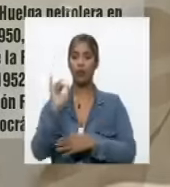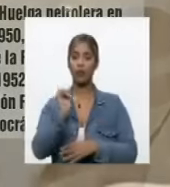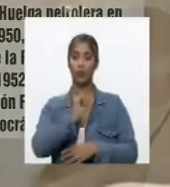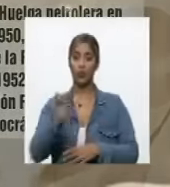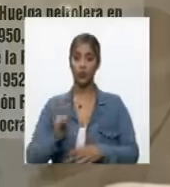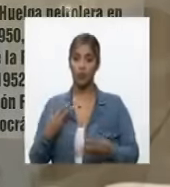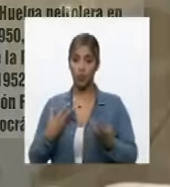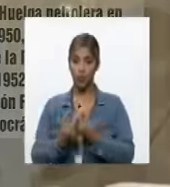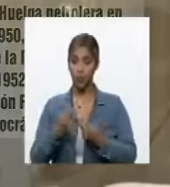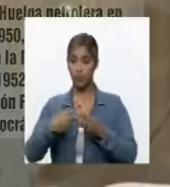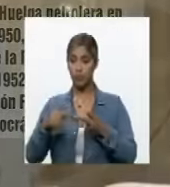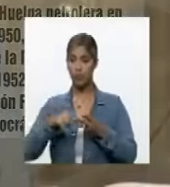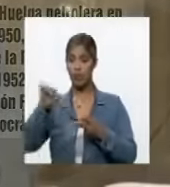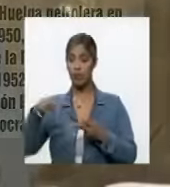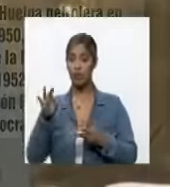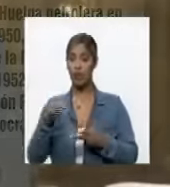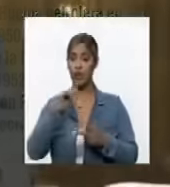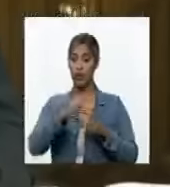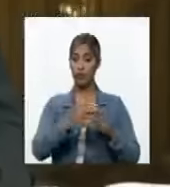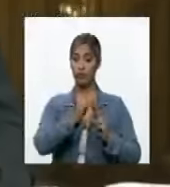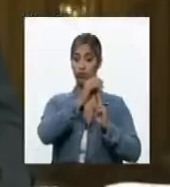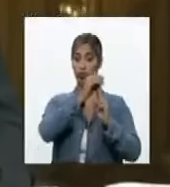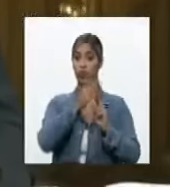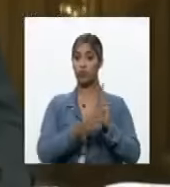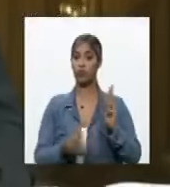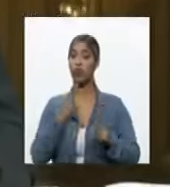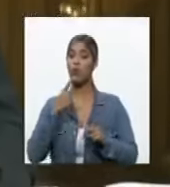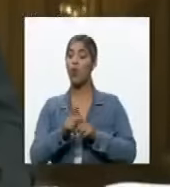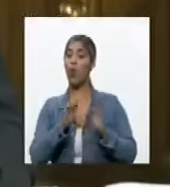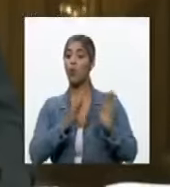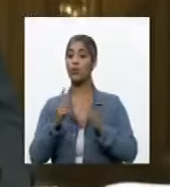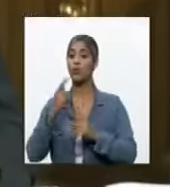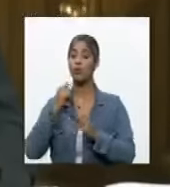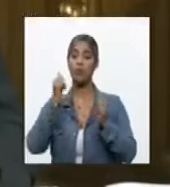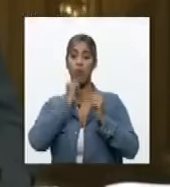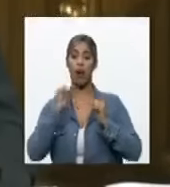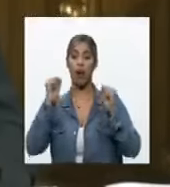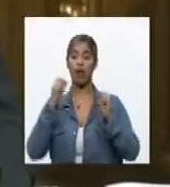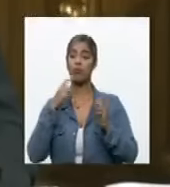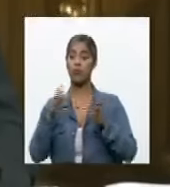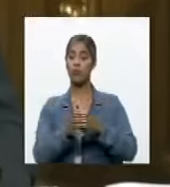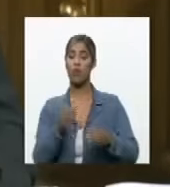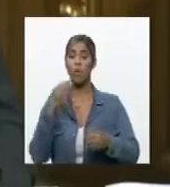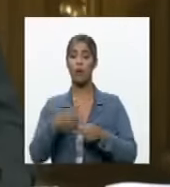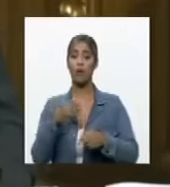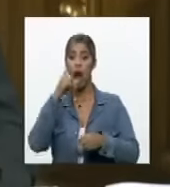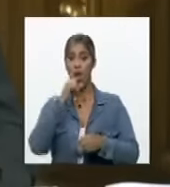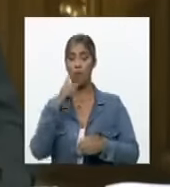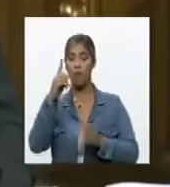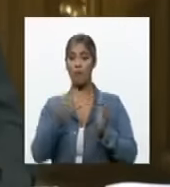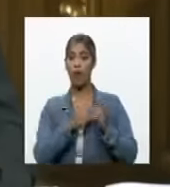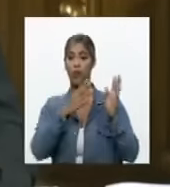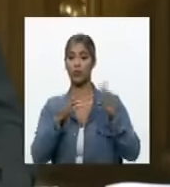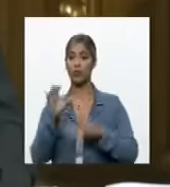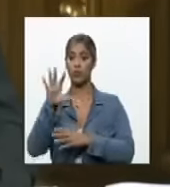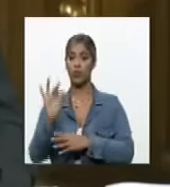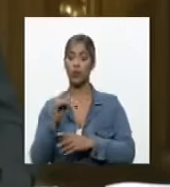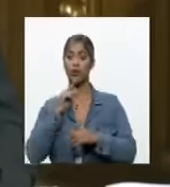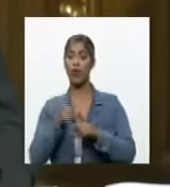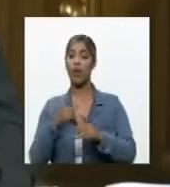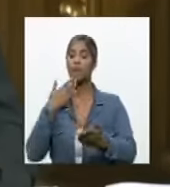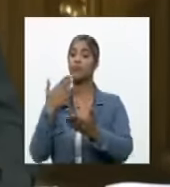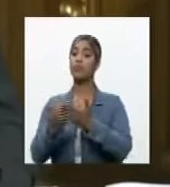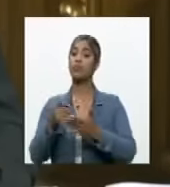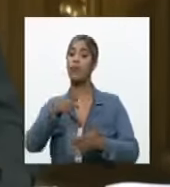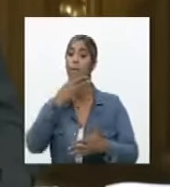Junto a Jesús Faría, fue uno de los principales organizadores de la huelga de los trabajadores del sector petrolero en 1950 para exigir